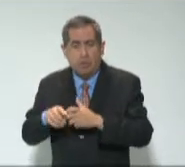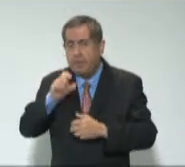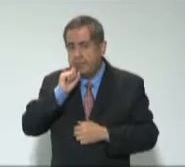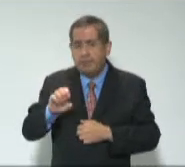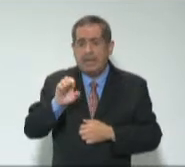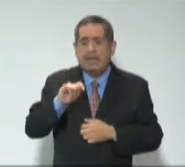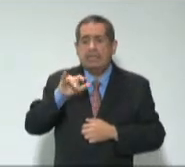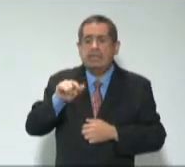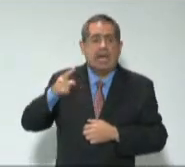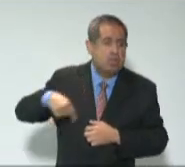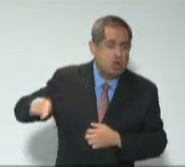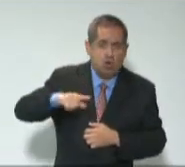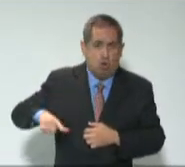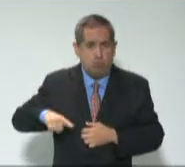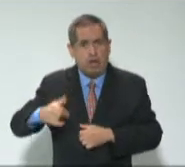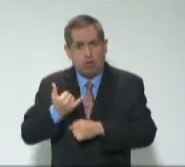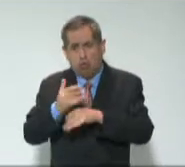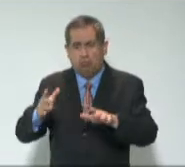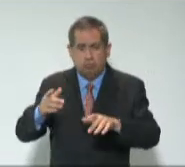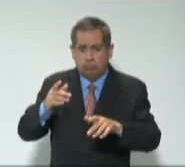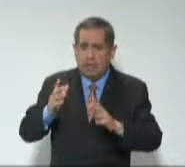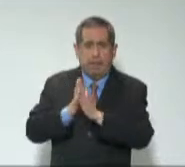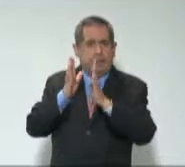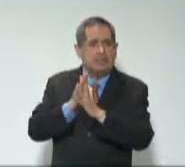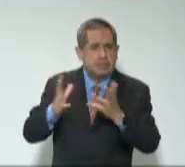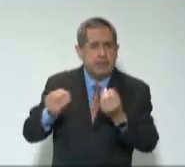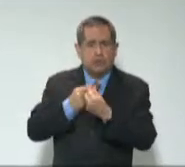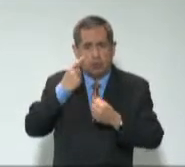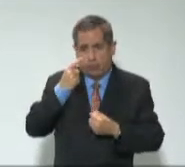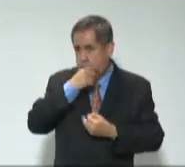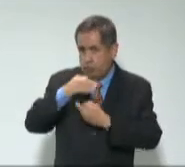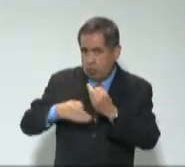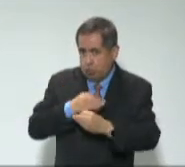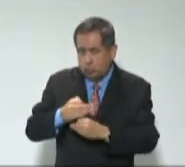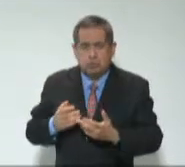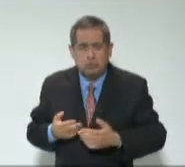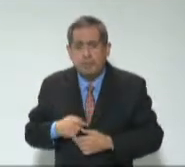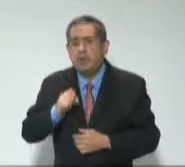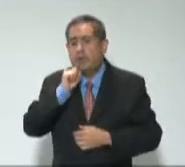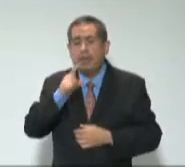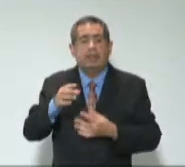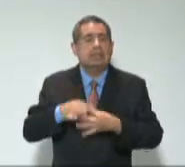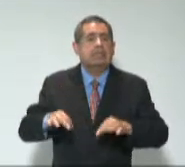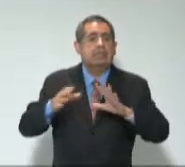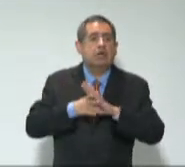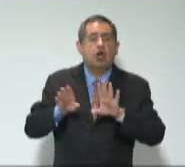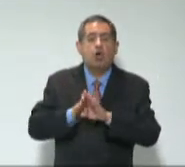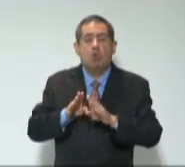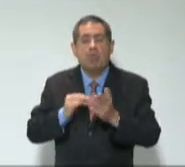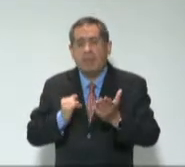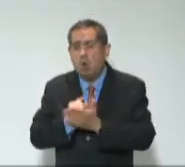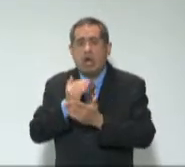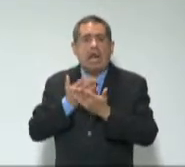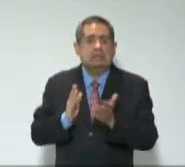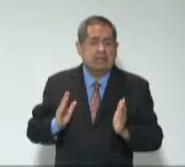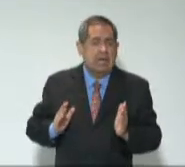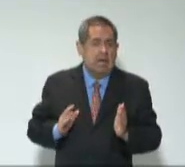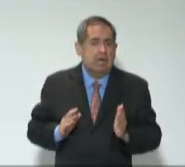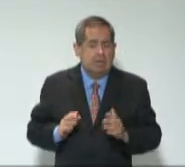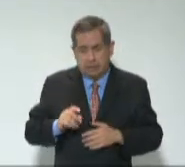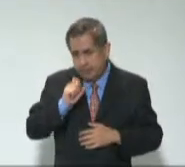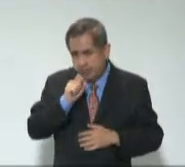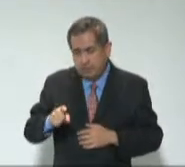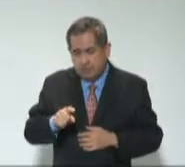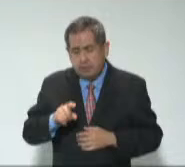ética gubernamental de una sociedad democrática pero también como los pilares de la Democracia misma y aquí